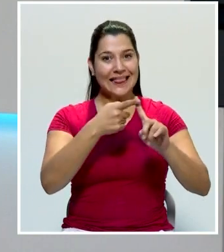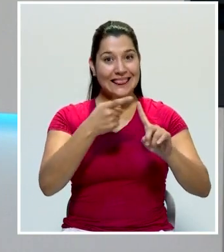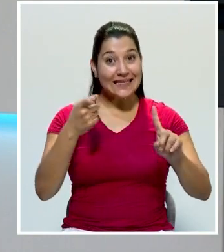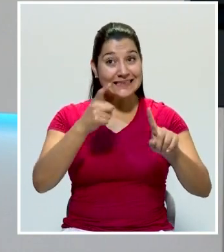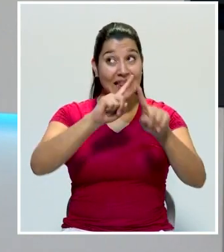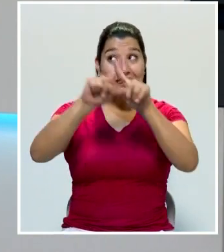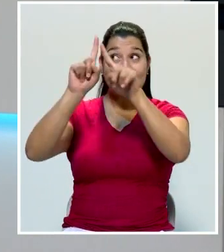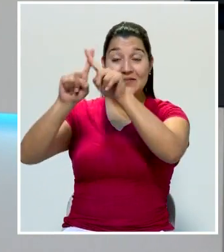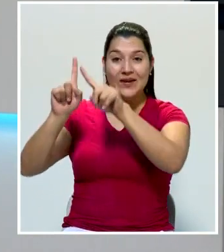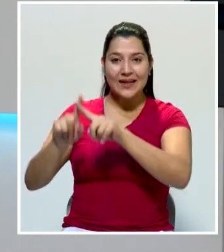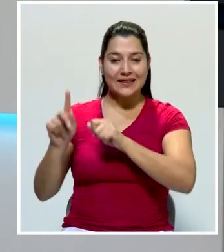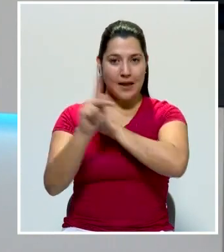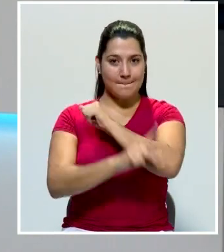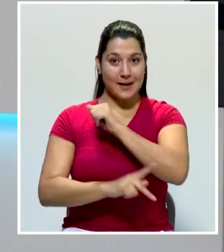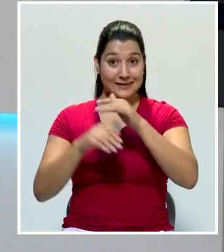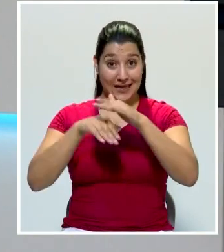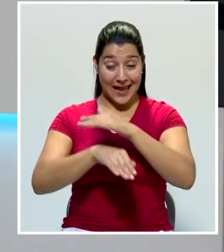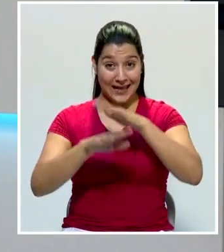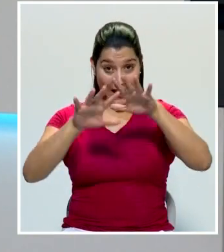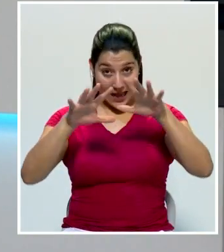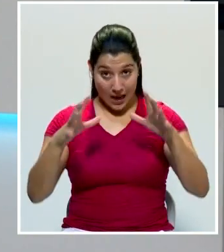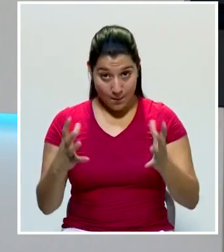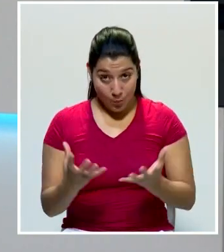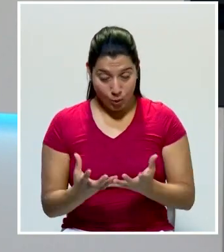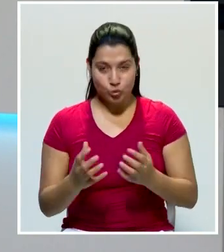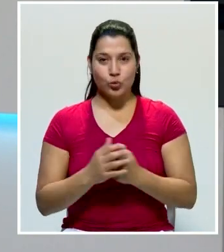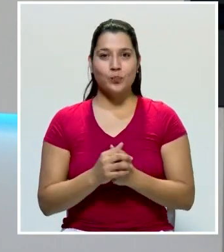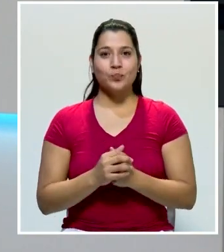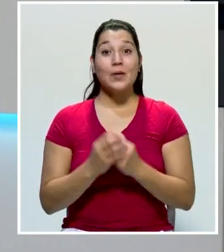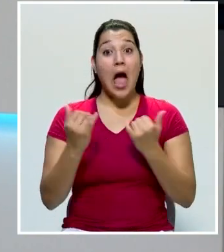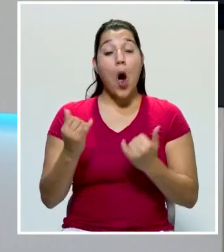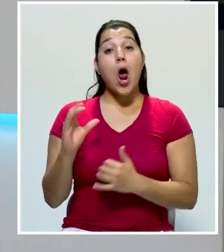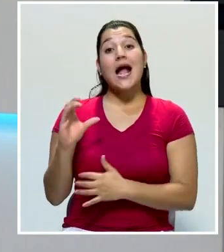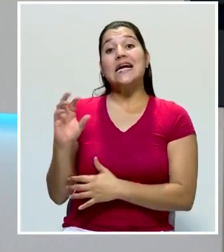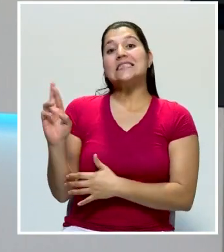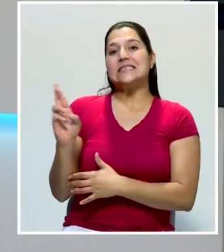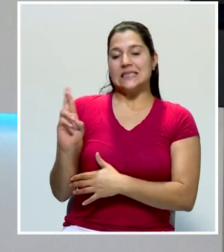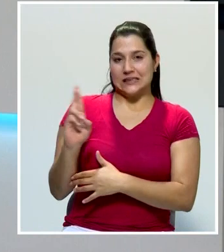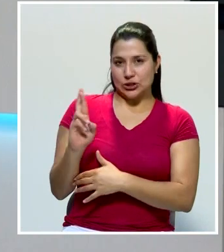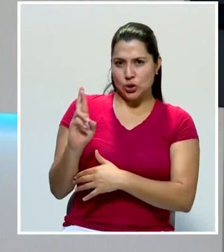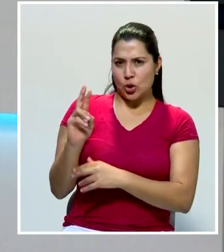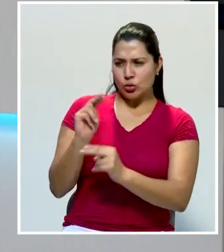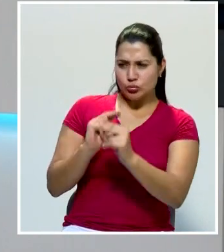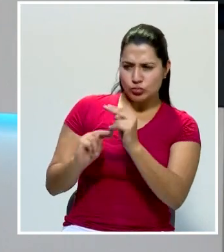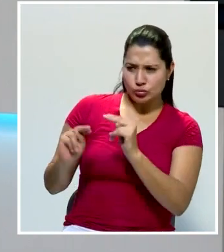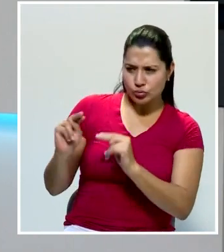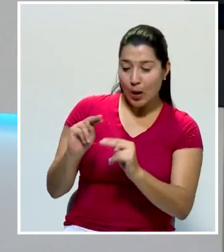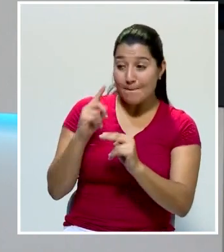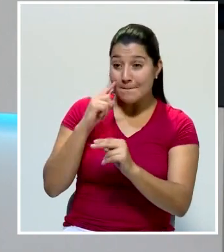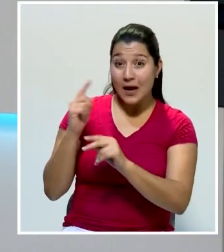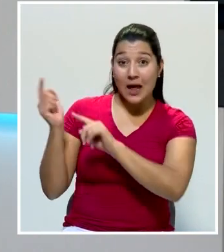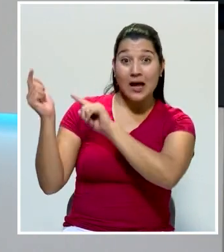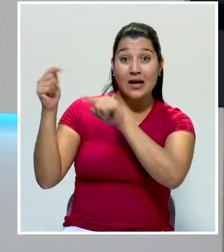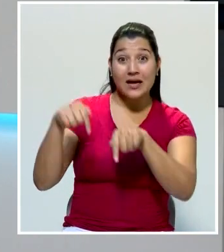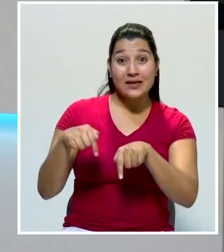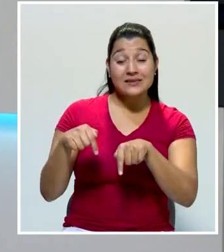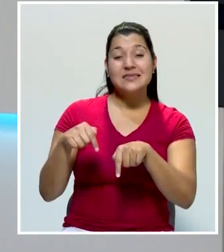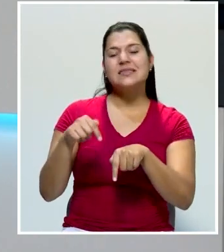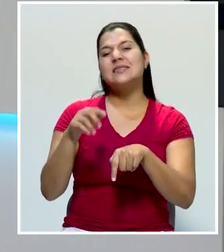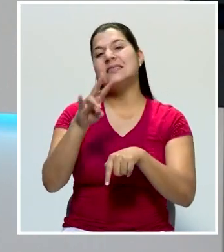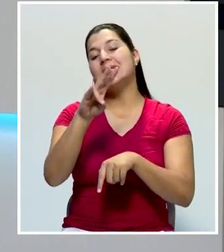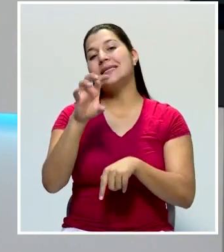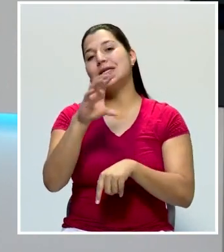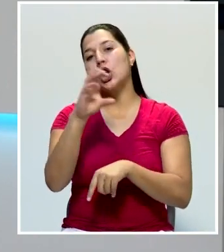países alrededor del mundo. La Cancillería gestiona el retorno al territorio nacional para otros